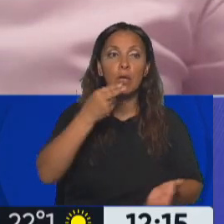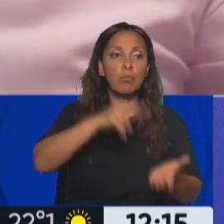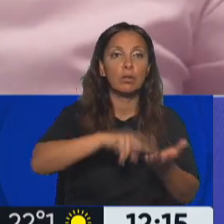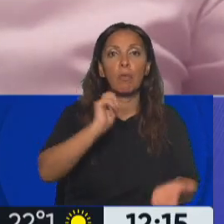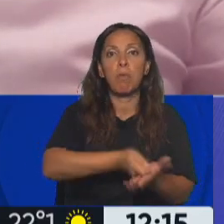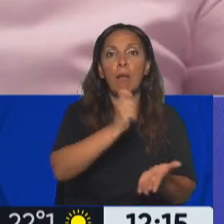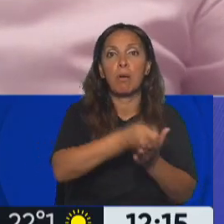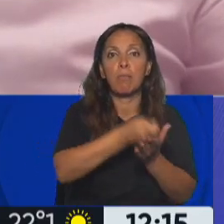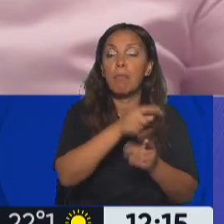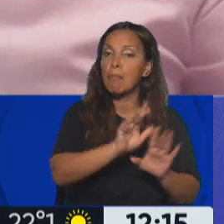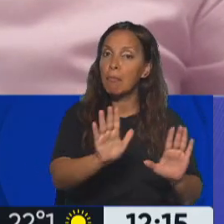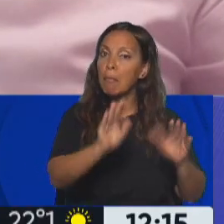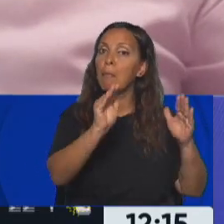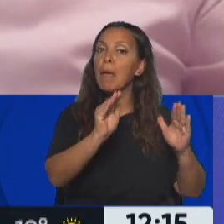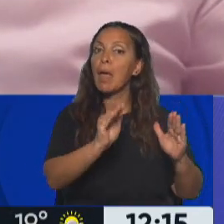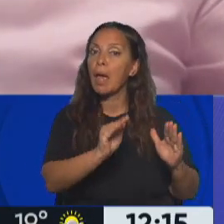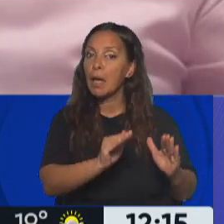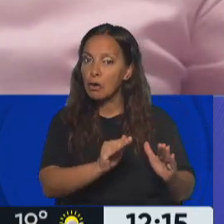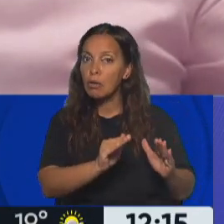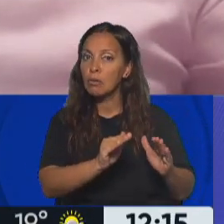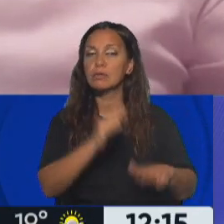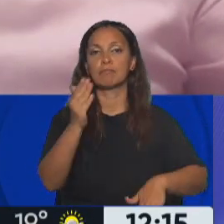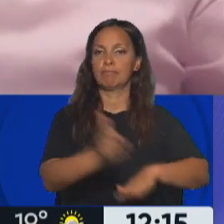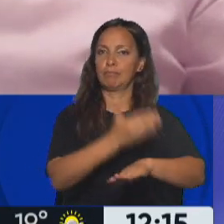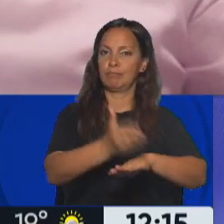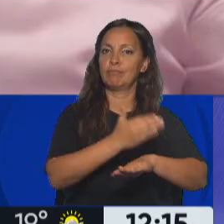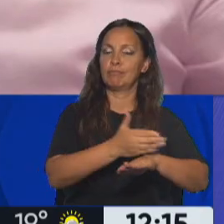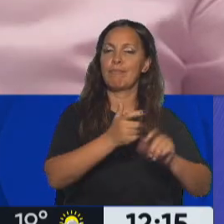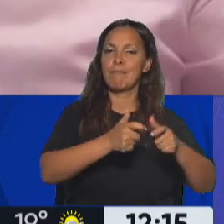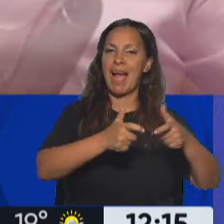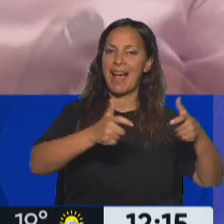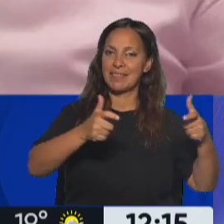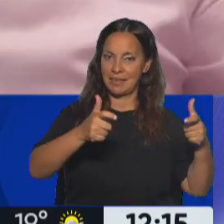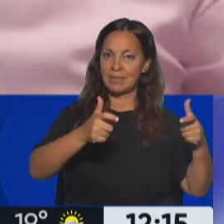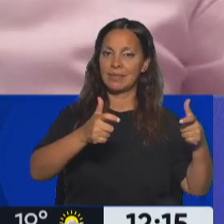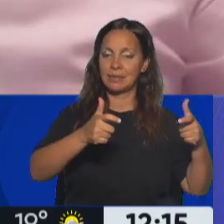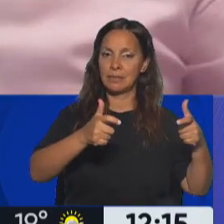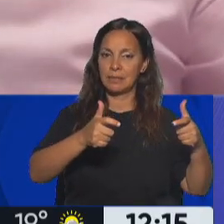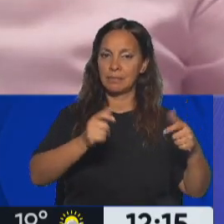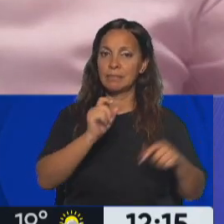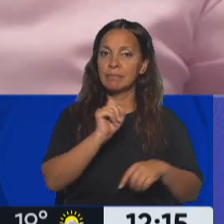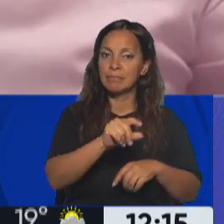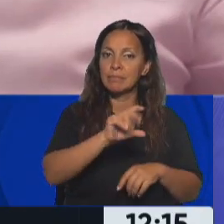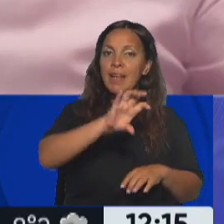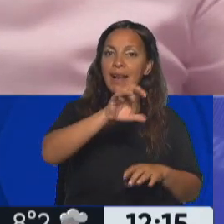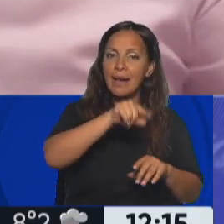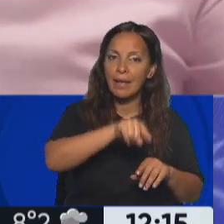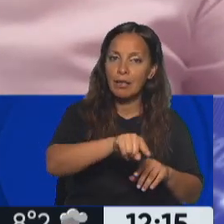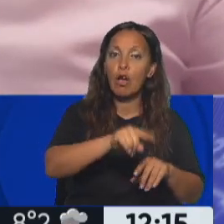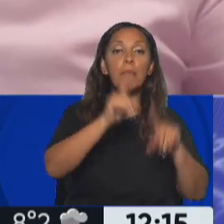en mayor cantidad de producción, no solo en el área, sino Mm. en la